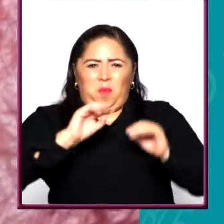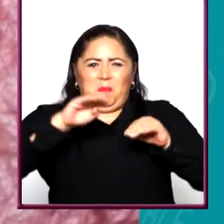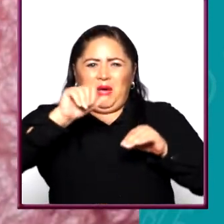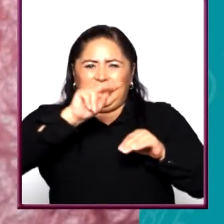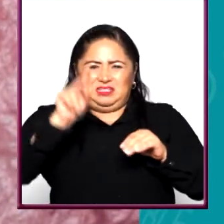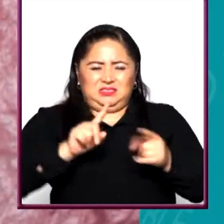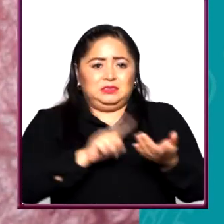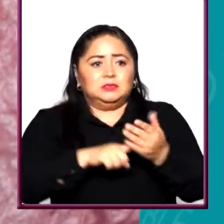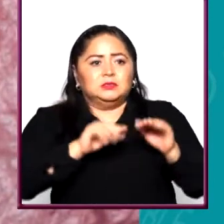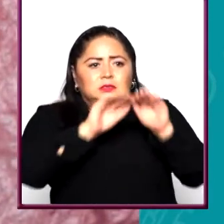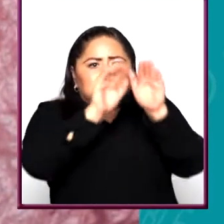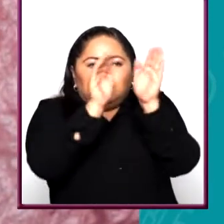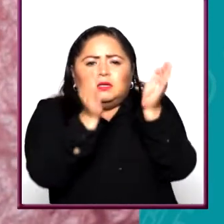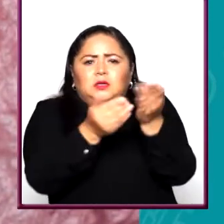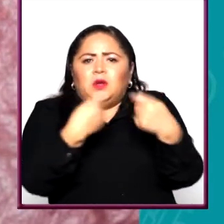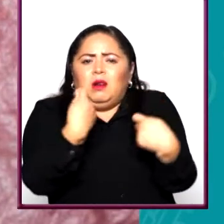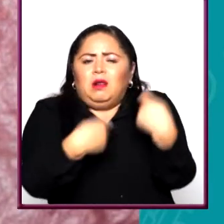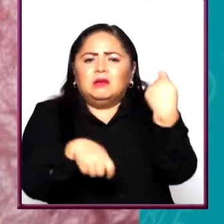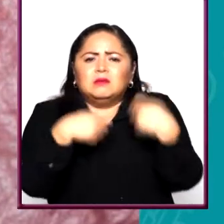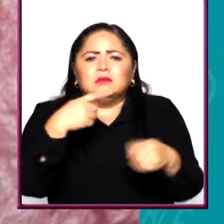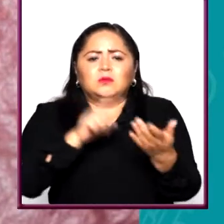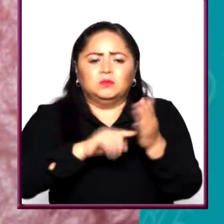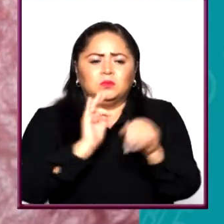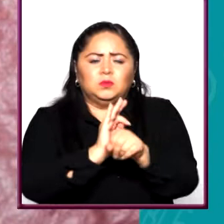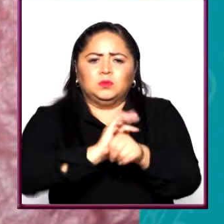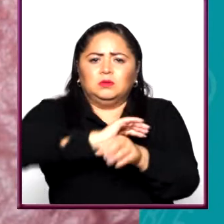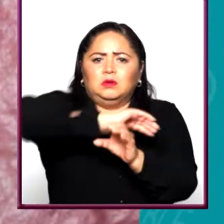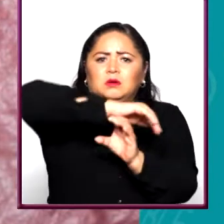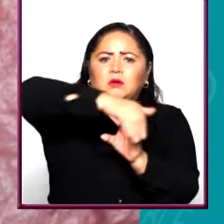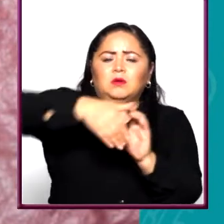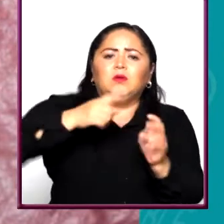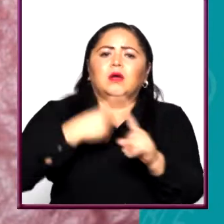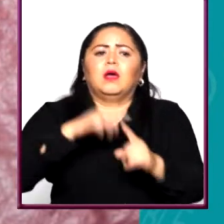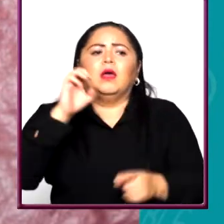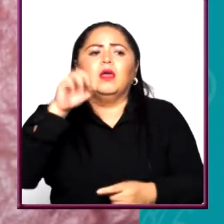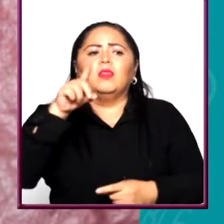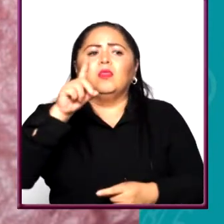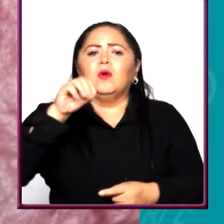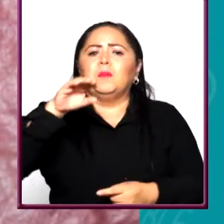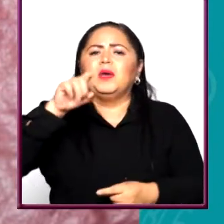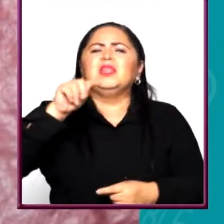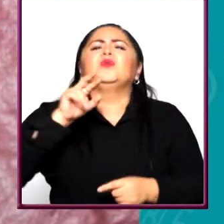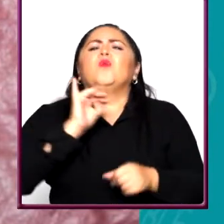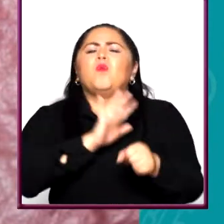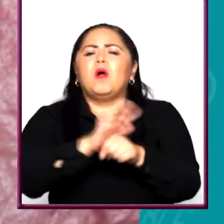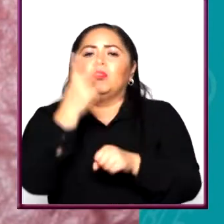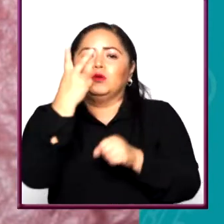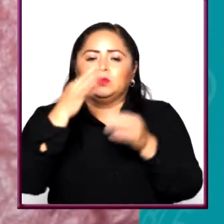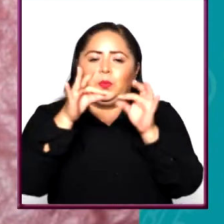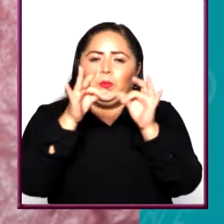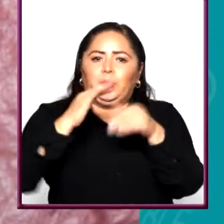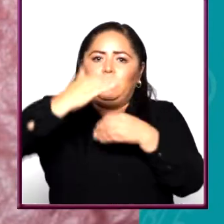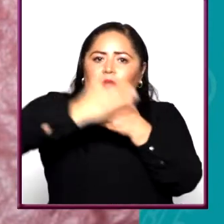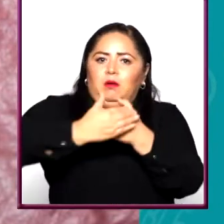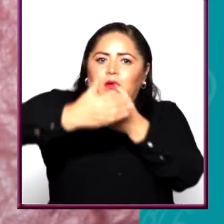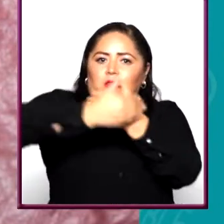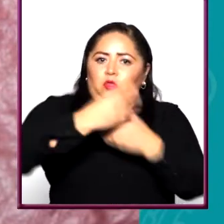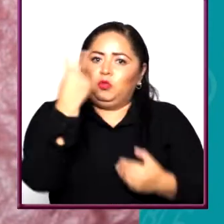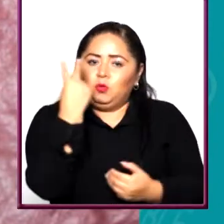o matriz es un órgano muscular hueco y elástico, recubierto en su interior por el endometrio, que está formado por dos